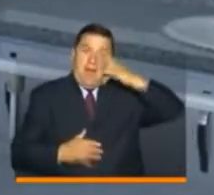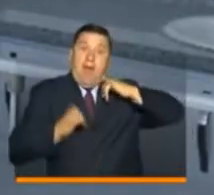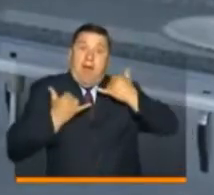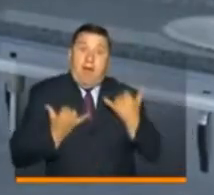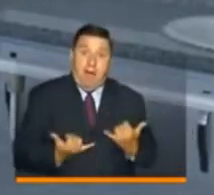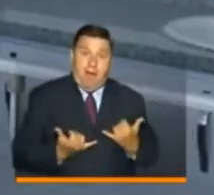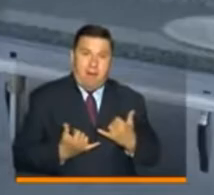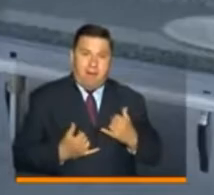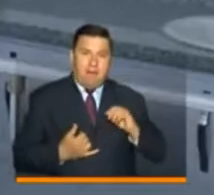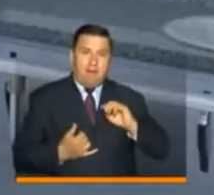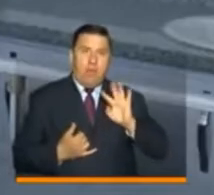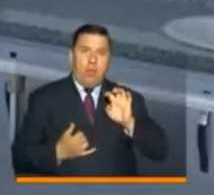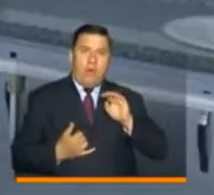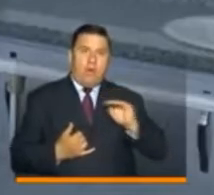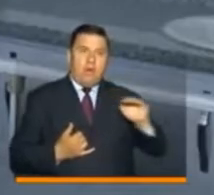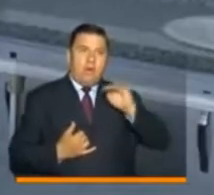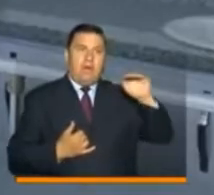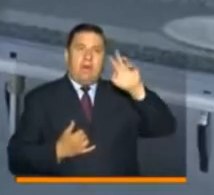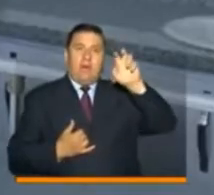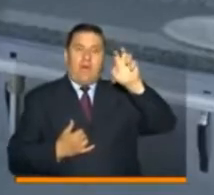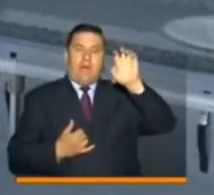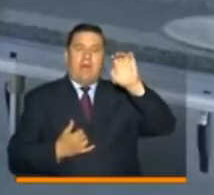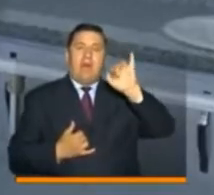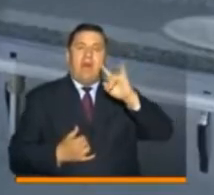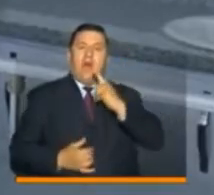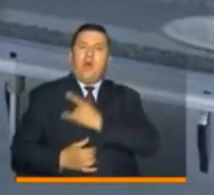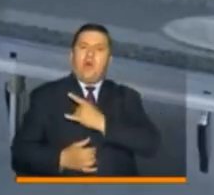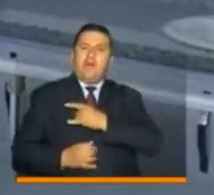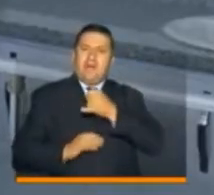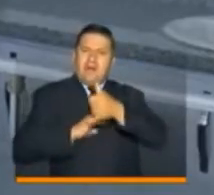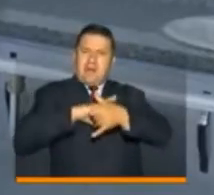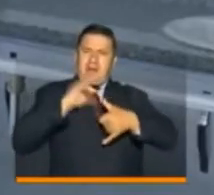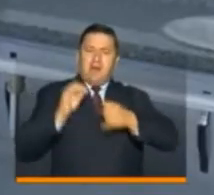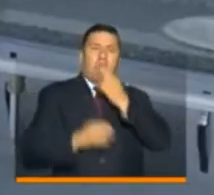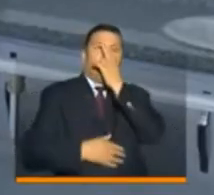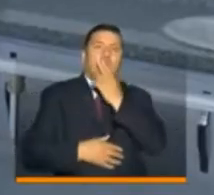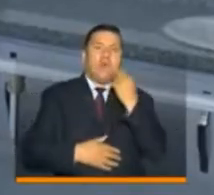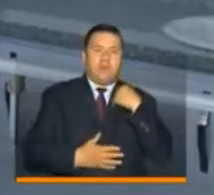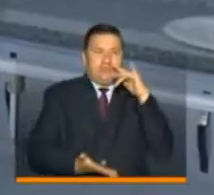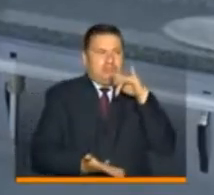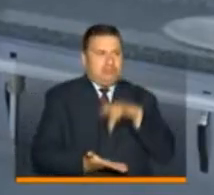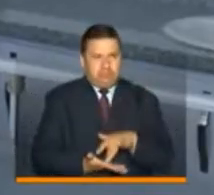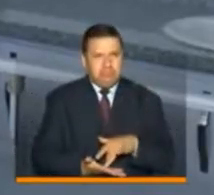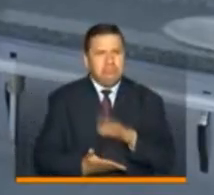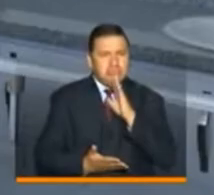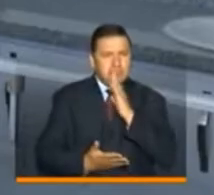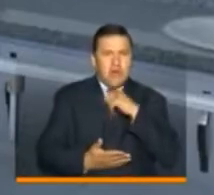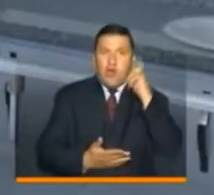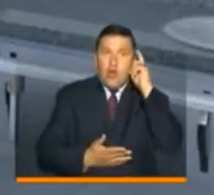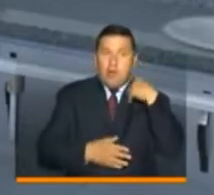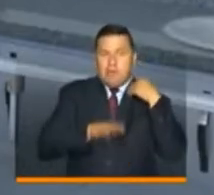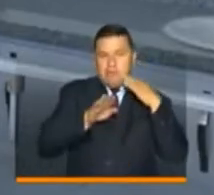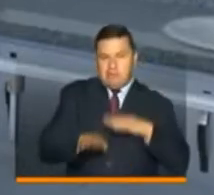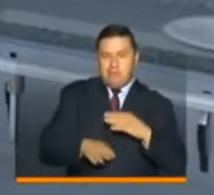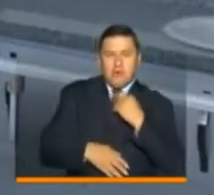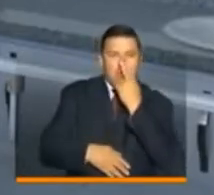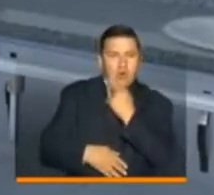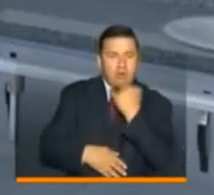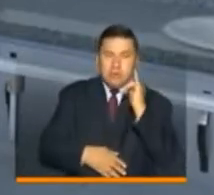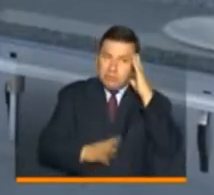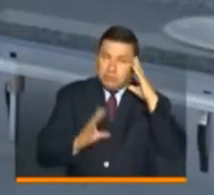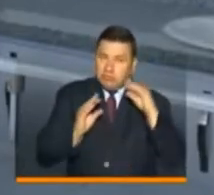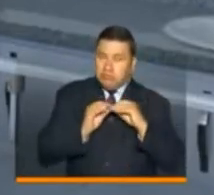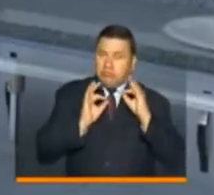momentos estoy en el piso 9 del Hospital Universitario del Caribe, cumpliendo un compromiso a nombre de su gobierno, un compromiso que